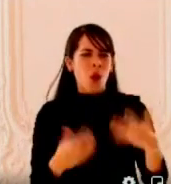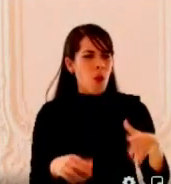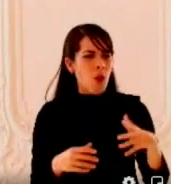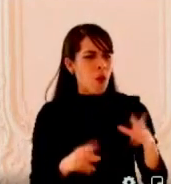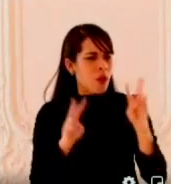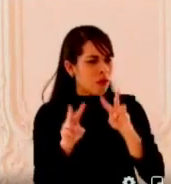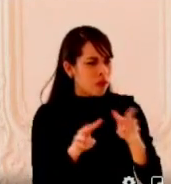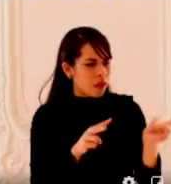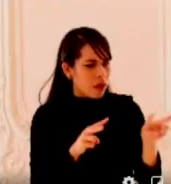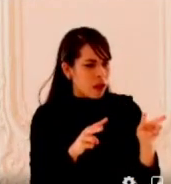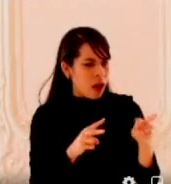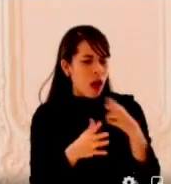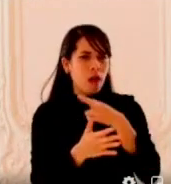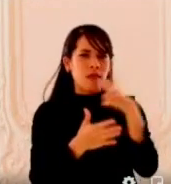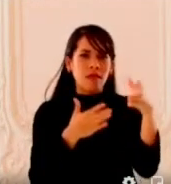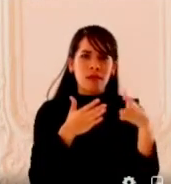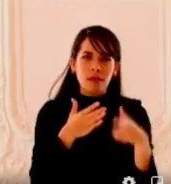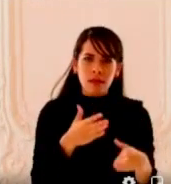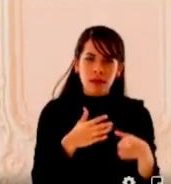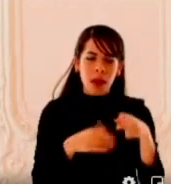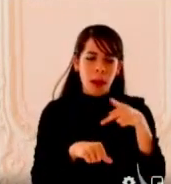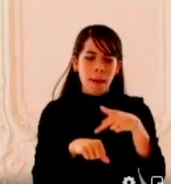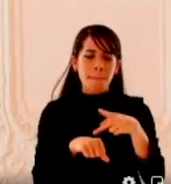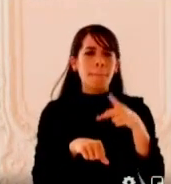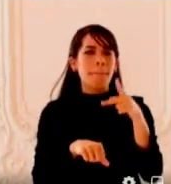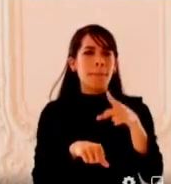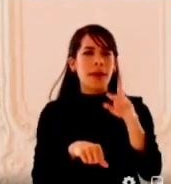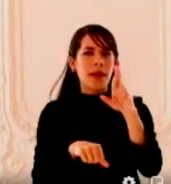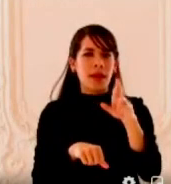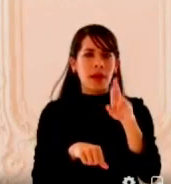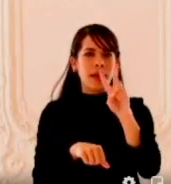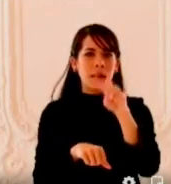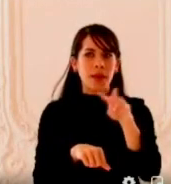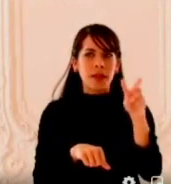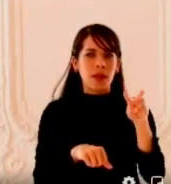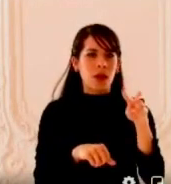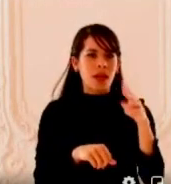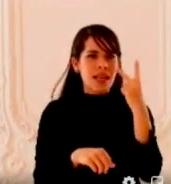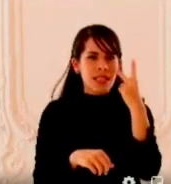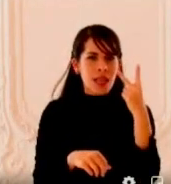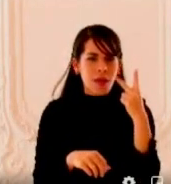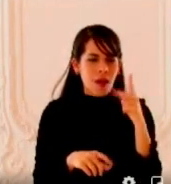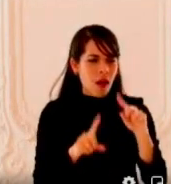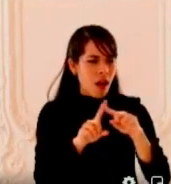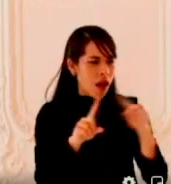en la PR-22 y la PR-5. Se ve la diferencia entre